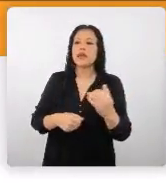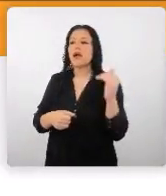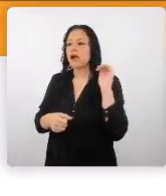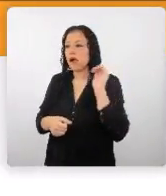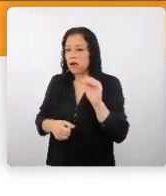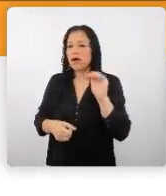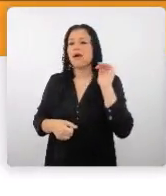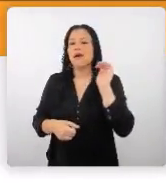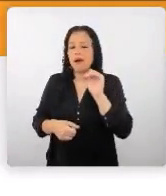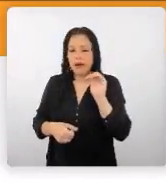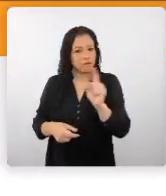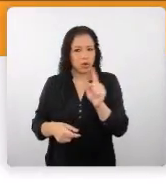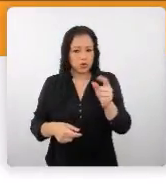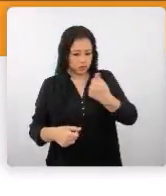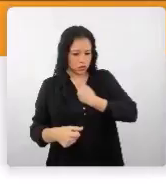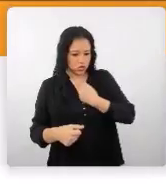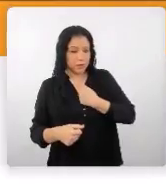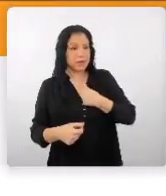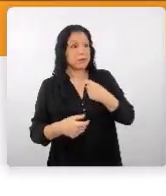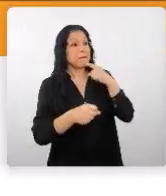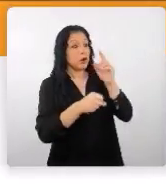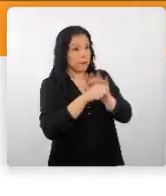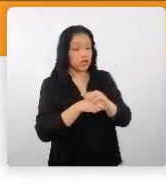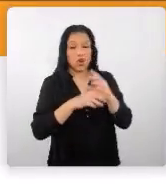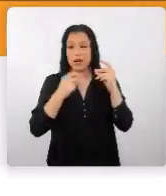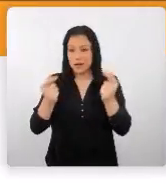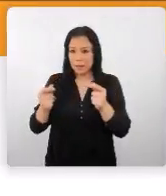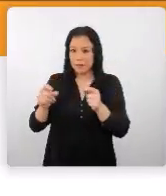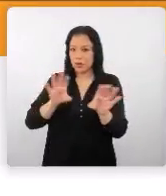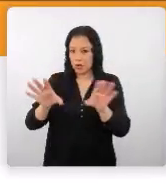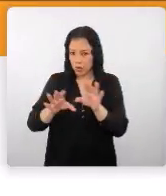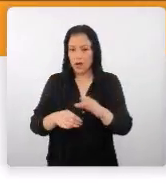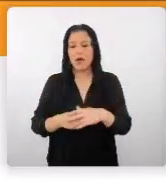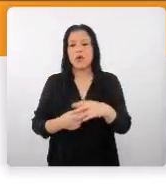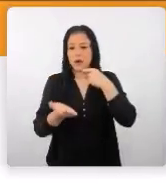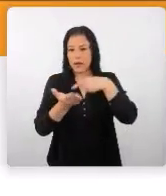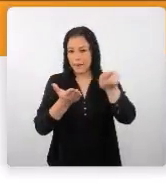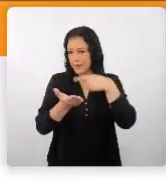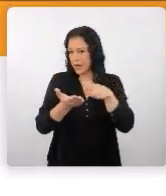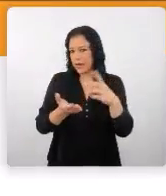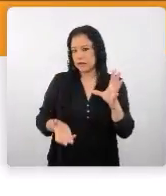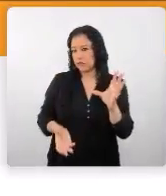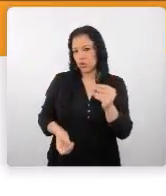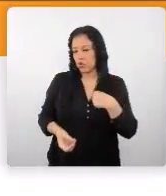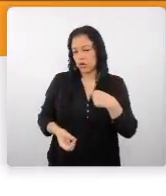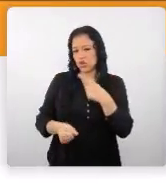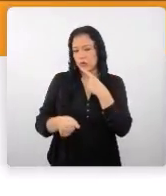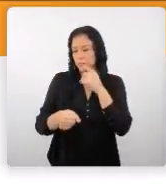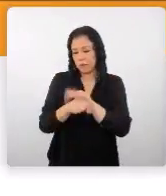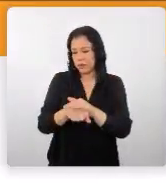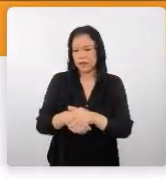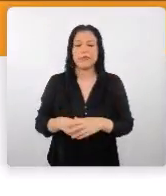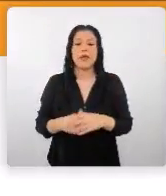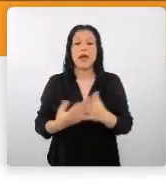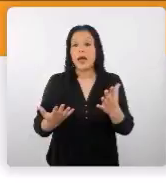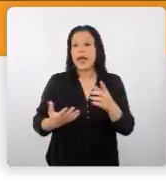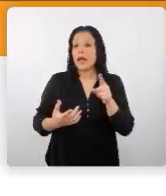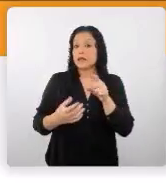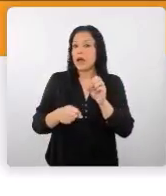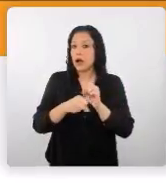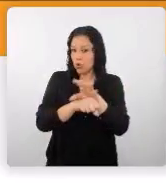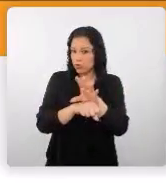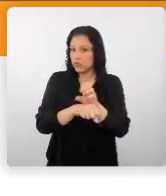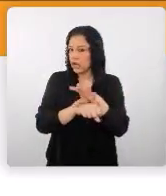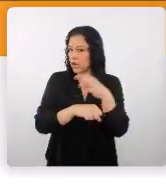seguimiento, sino que ustedes mismos son quienes tienen que cumplir con enviar lo prometido, ¿no? De hecho, es recomendable